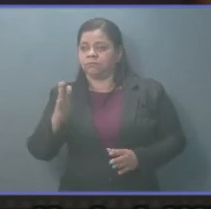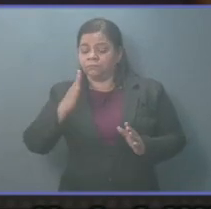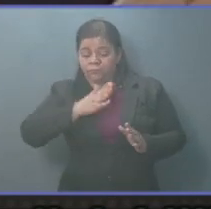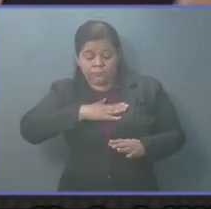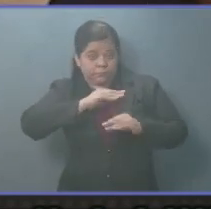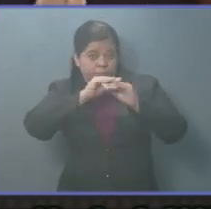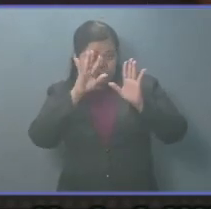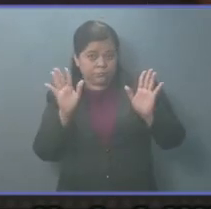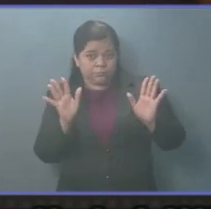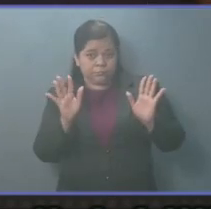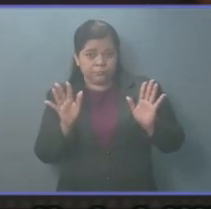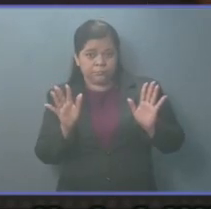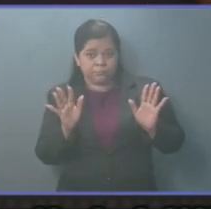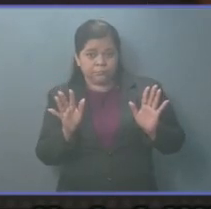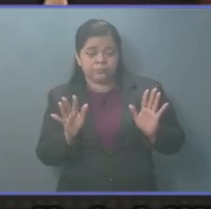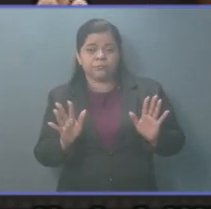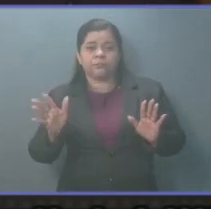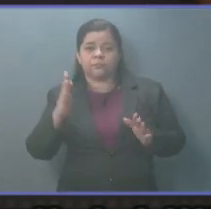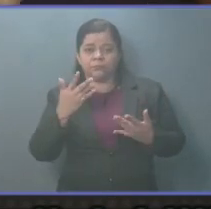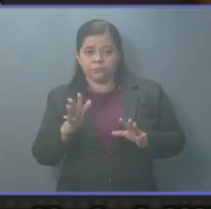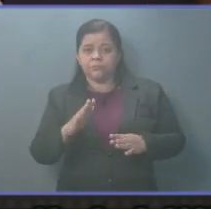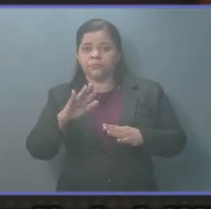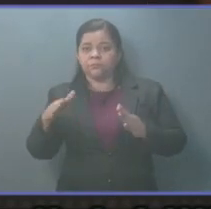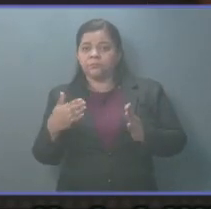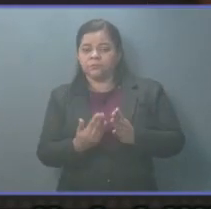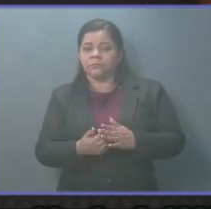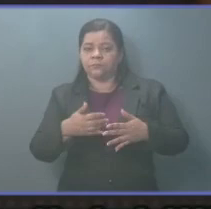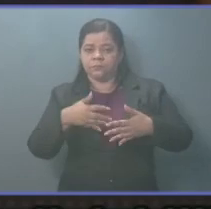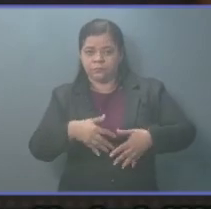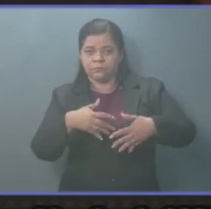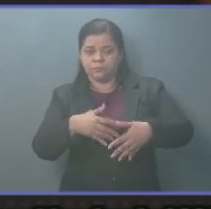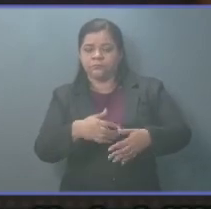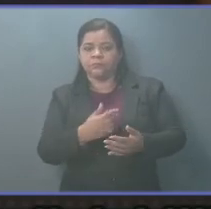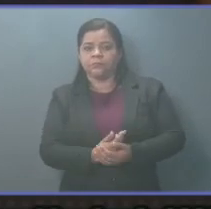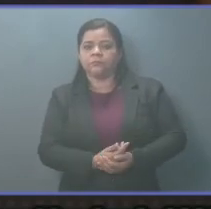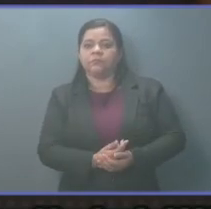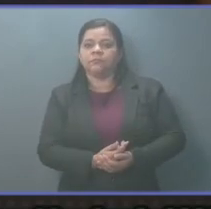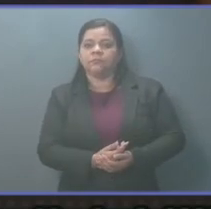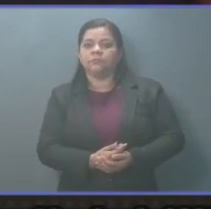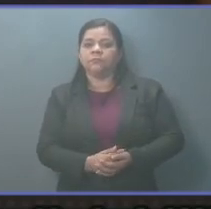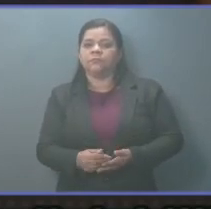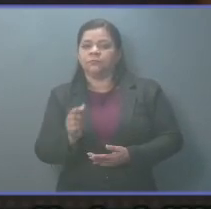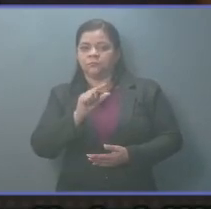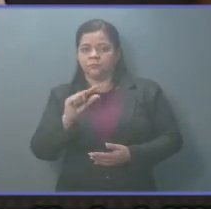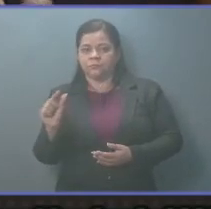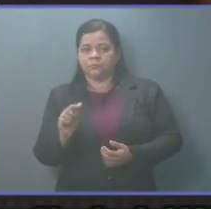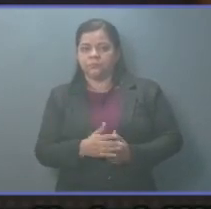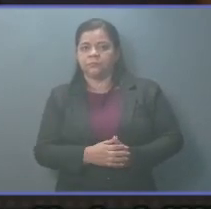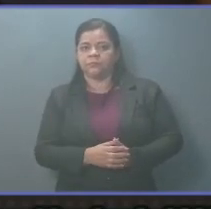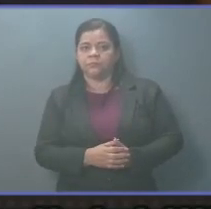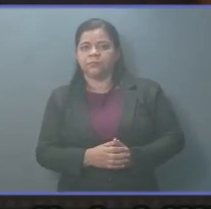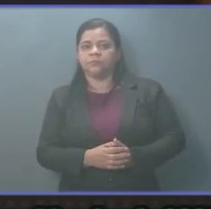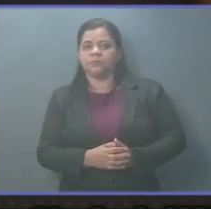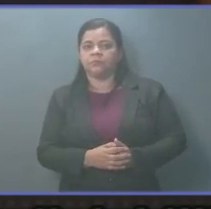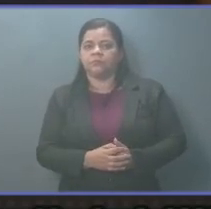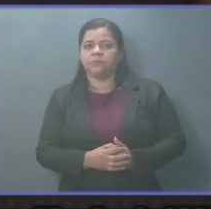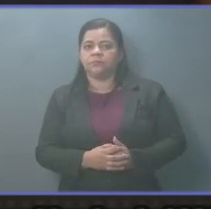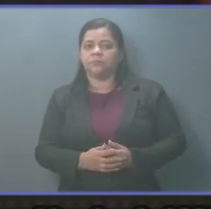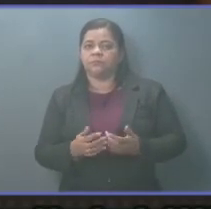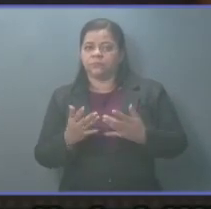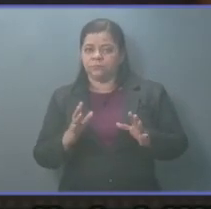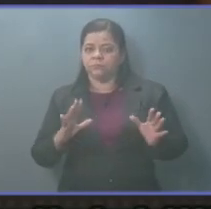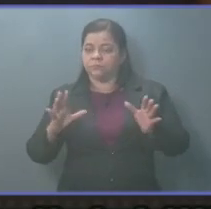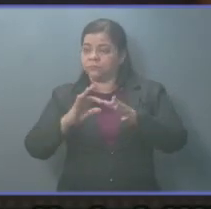claro que le corresponde al Estado Mayor Presidencial. El nombre, pues usted es el ministro, yo